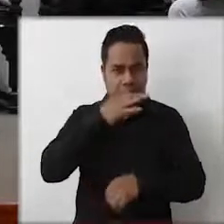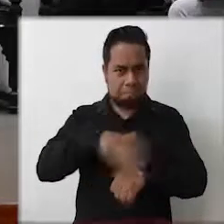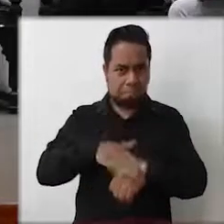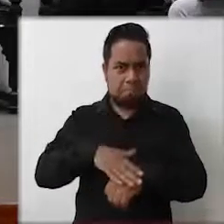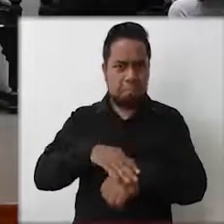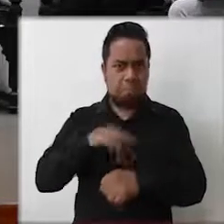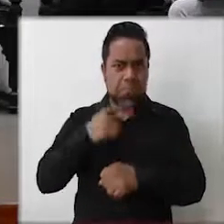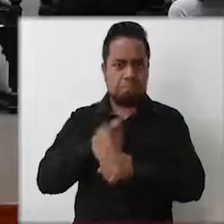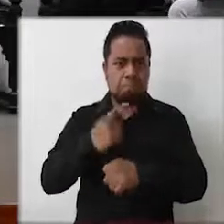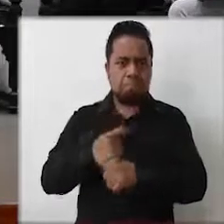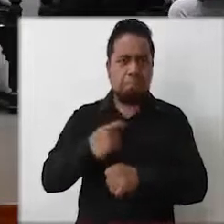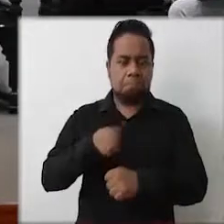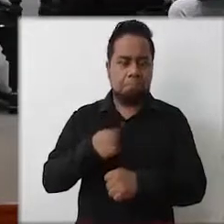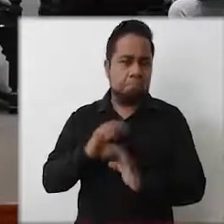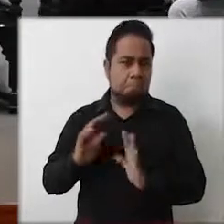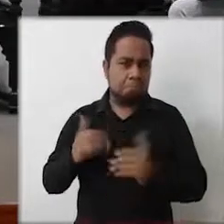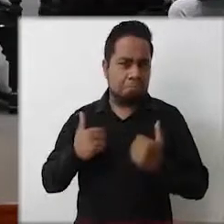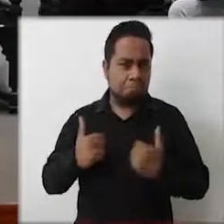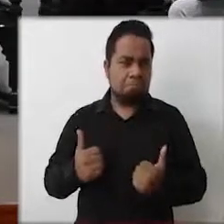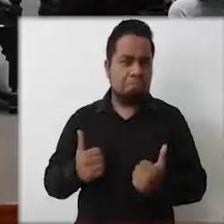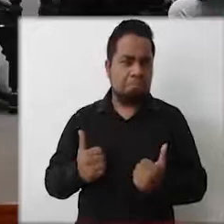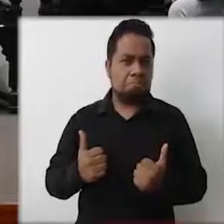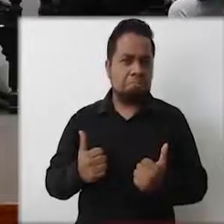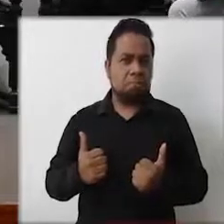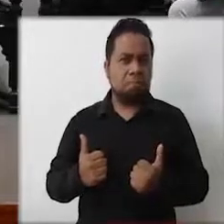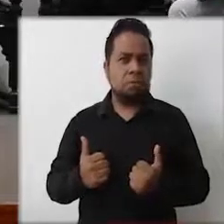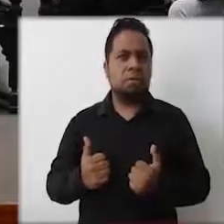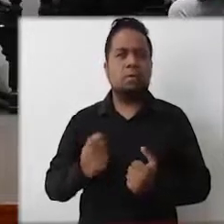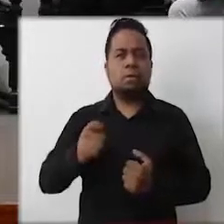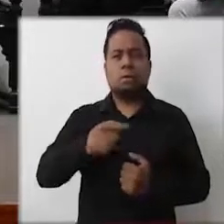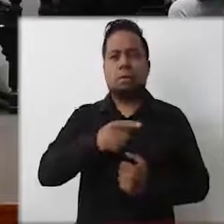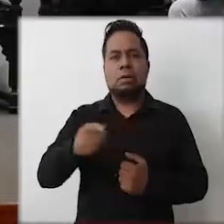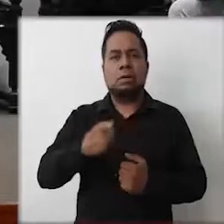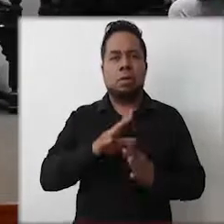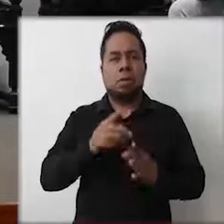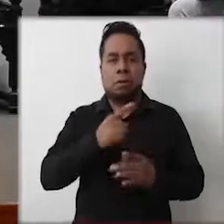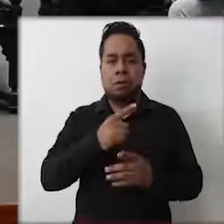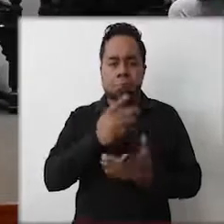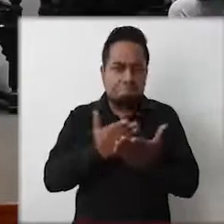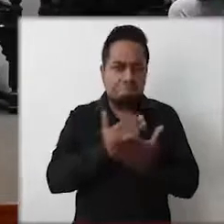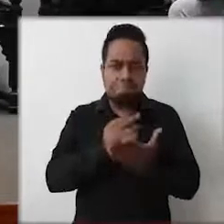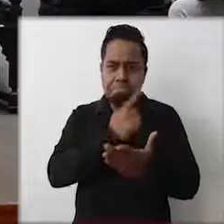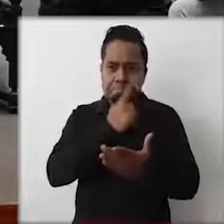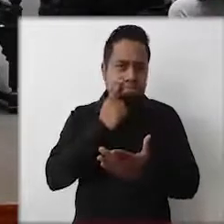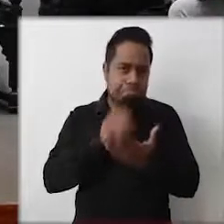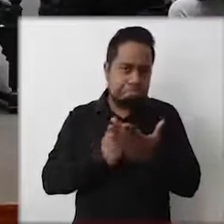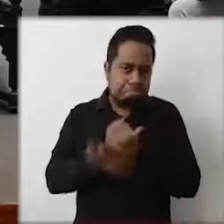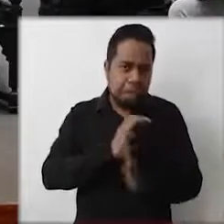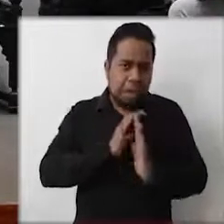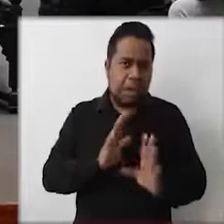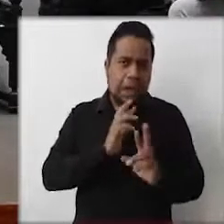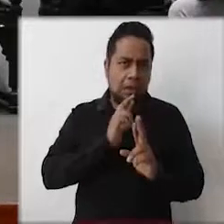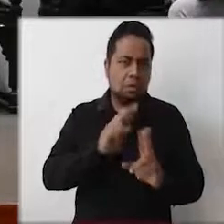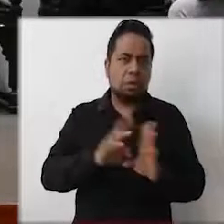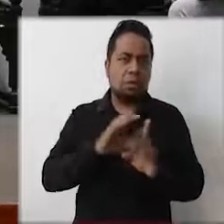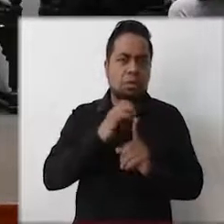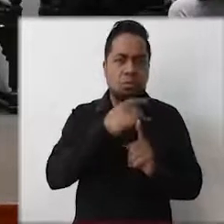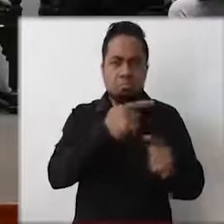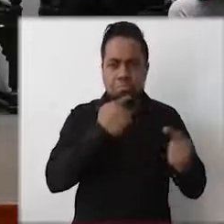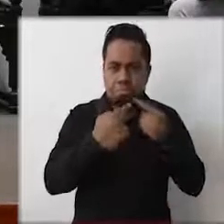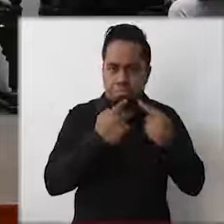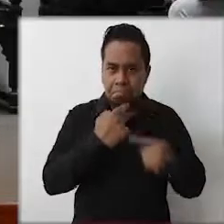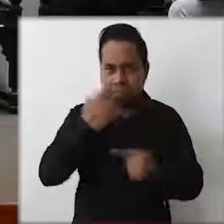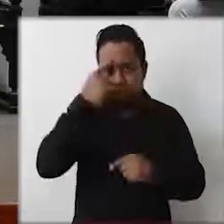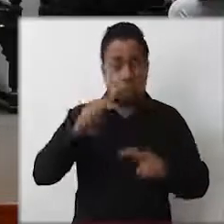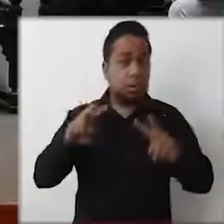Se recapitule sobre eso, se insista con el propósito de que esta actividad luzca. Es una actividad pues